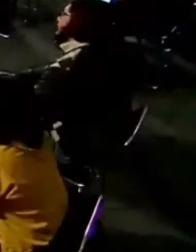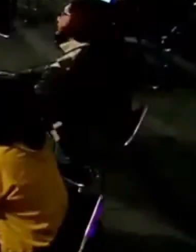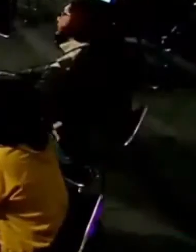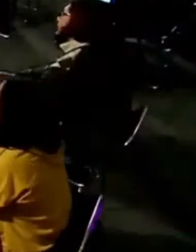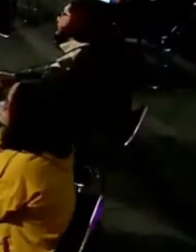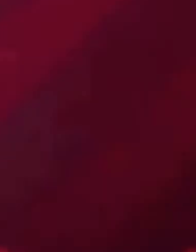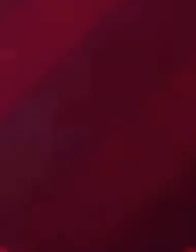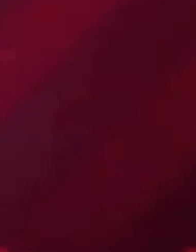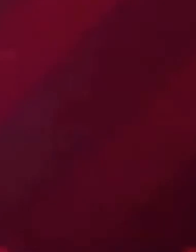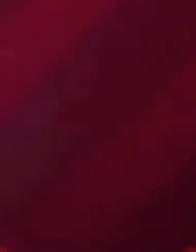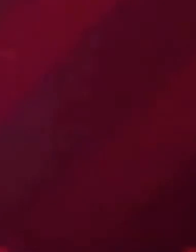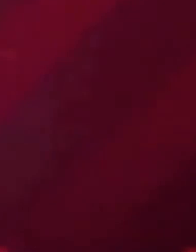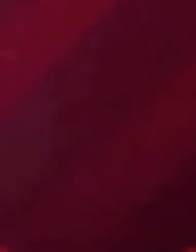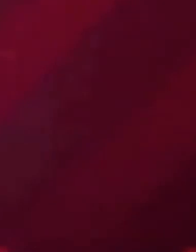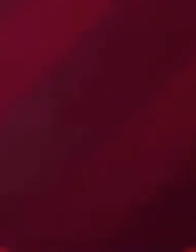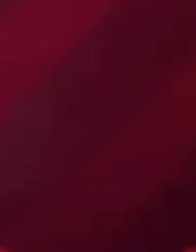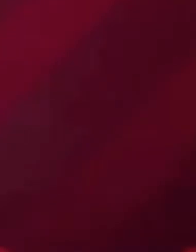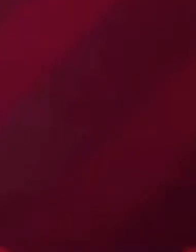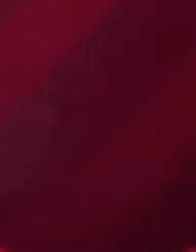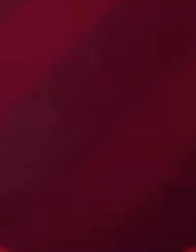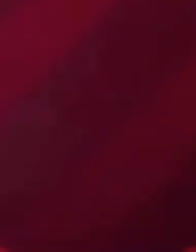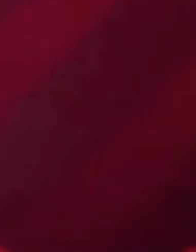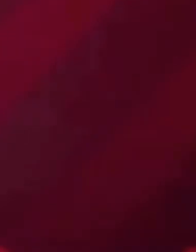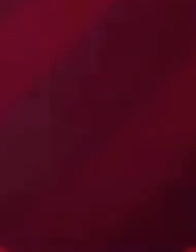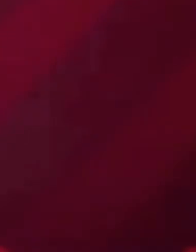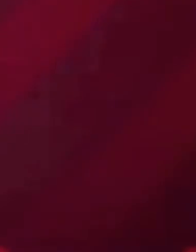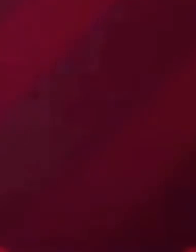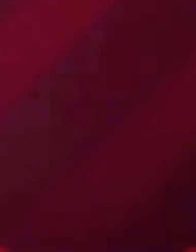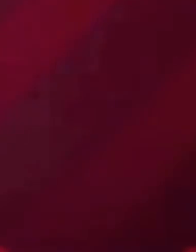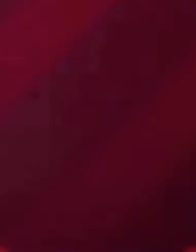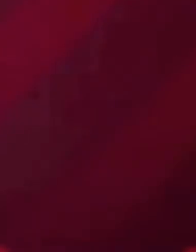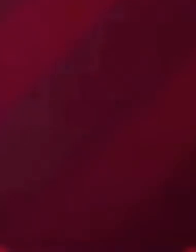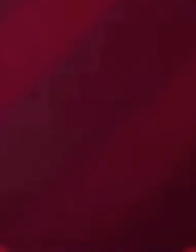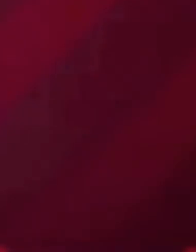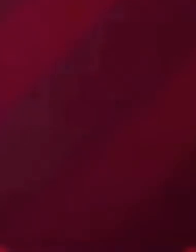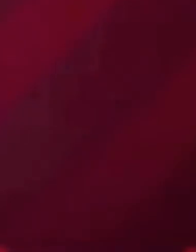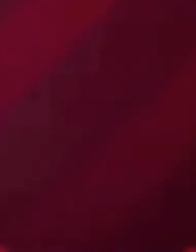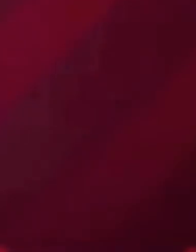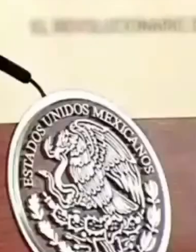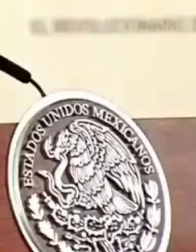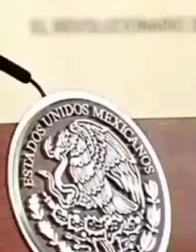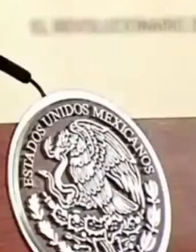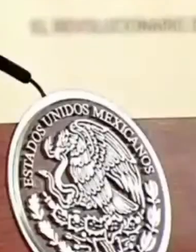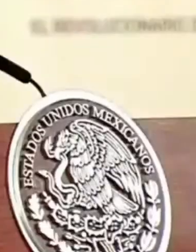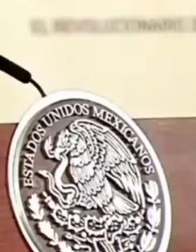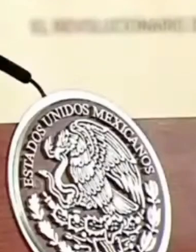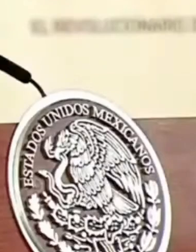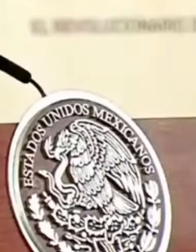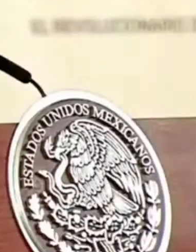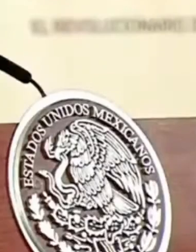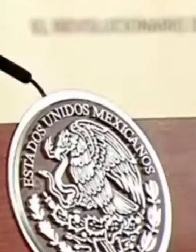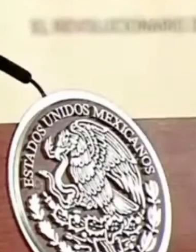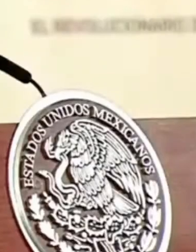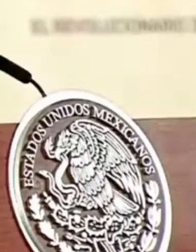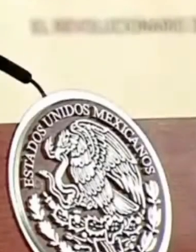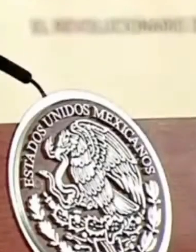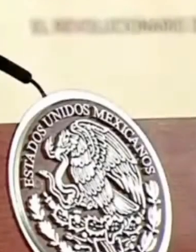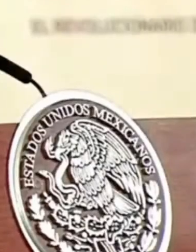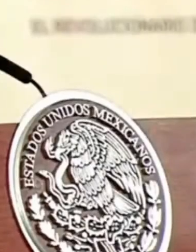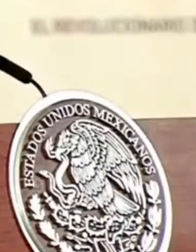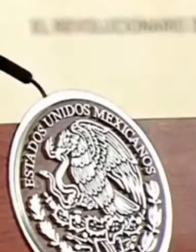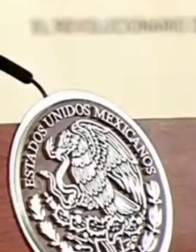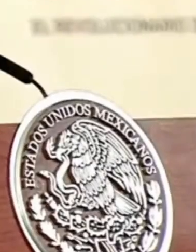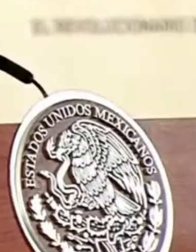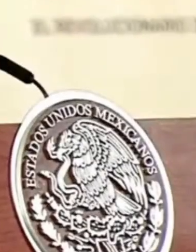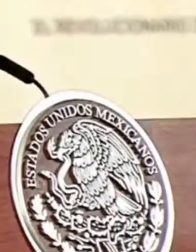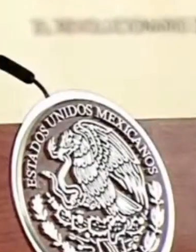que respetar la independencia del Poder Judicial y esperar a que se lleve a cabo